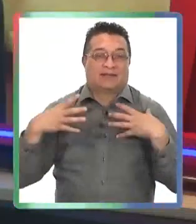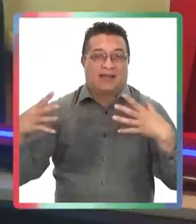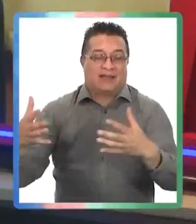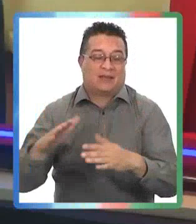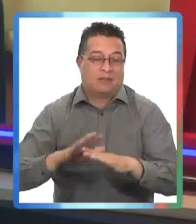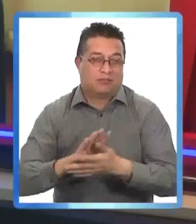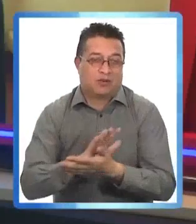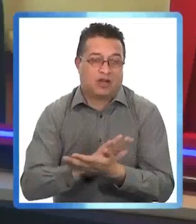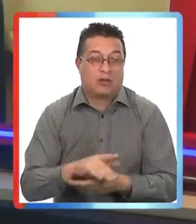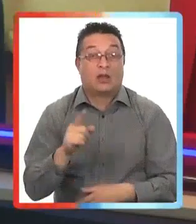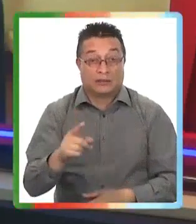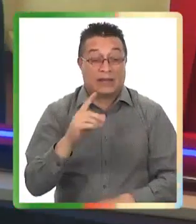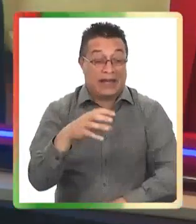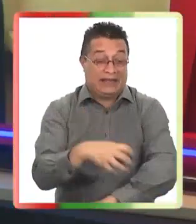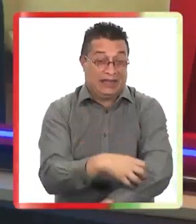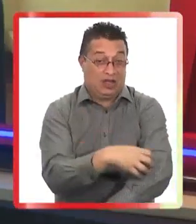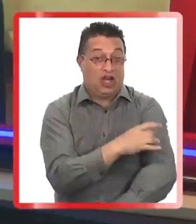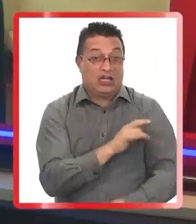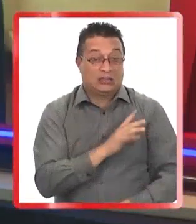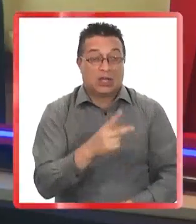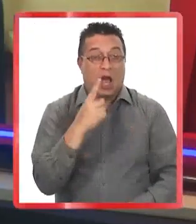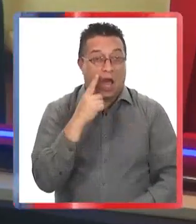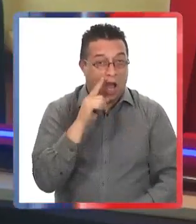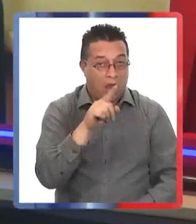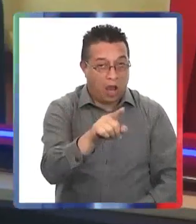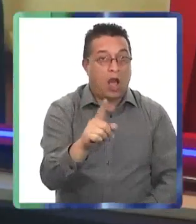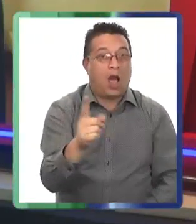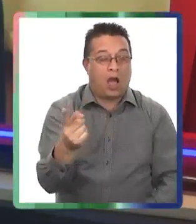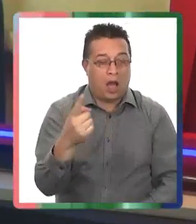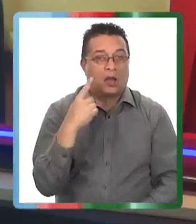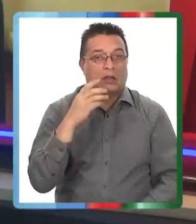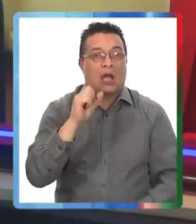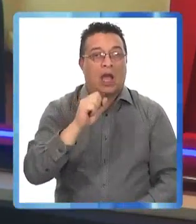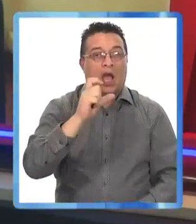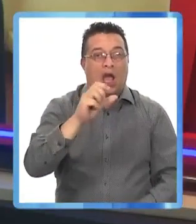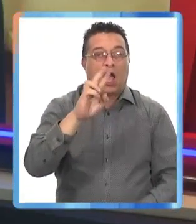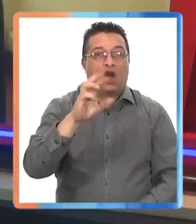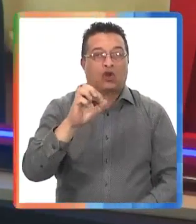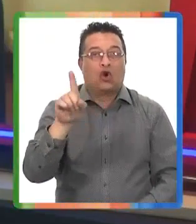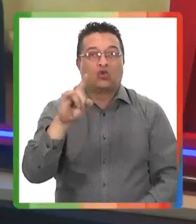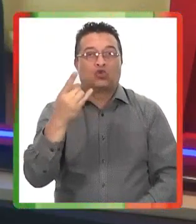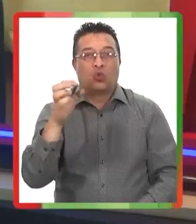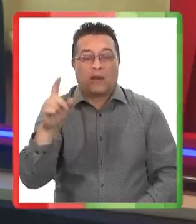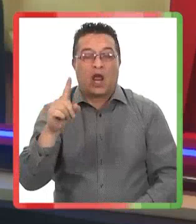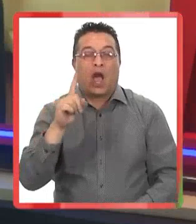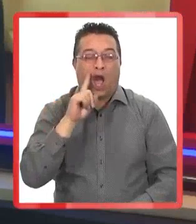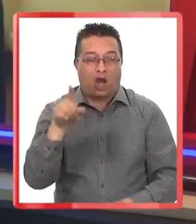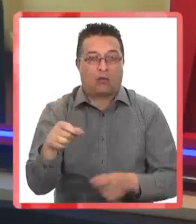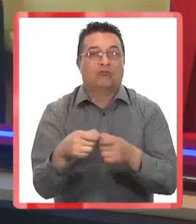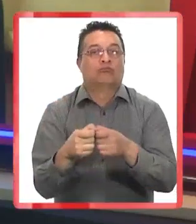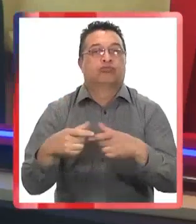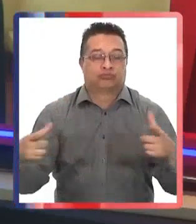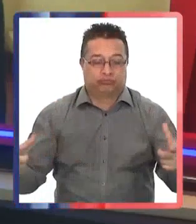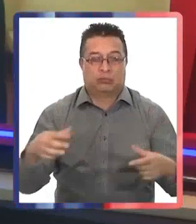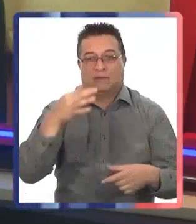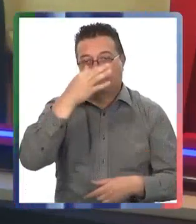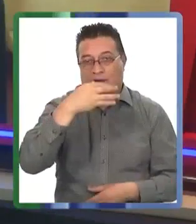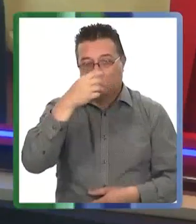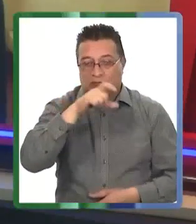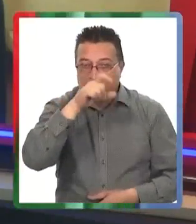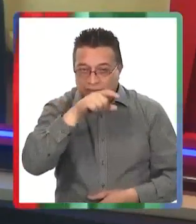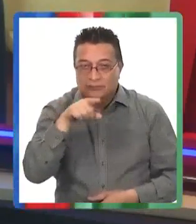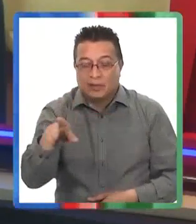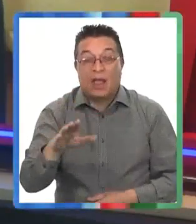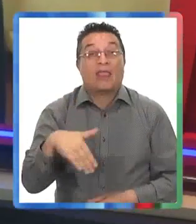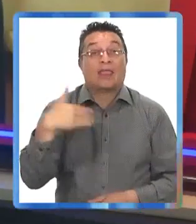generó preocupación, por ejemplo, en las regiones de Chile cuando se dice hay un plantel de aves de AgroSuper en la región de O'Higgins que ya tiene un foco de gripe aviar. Luego